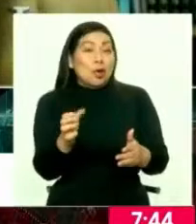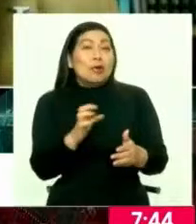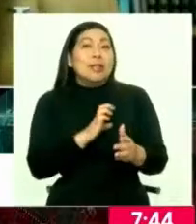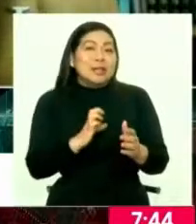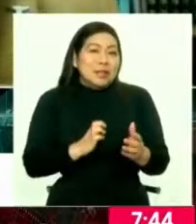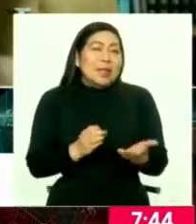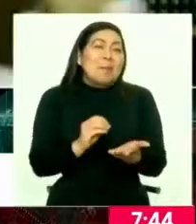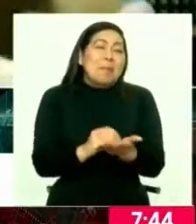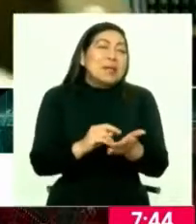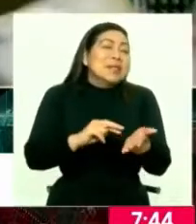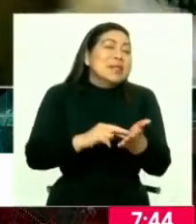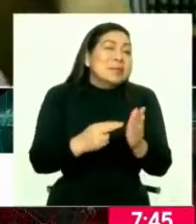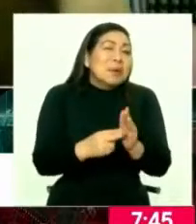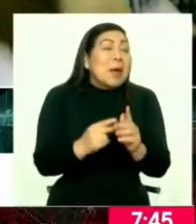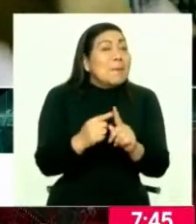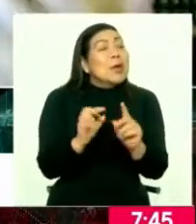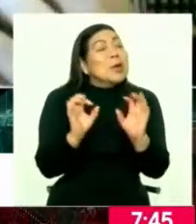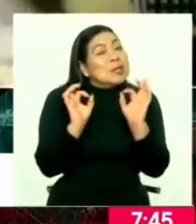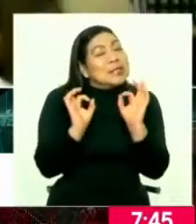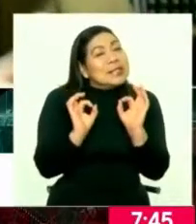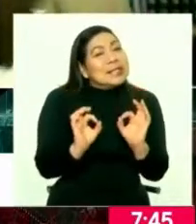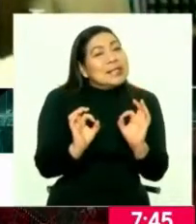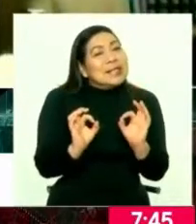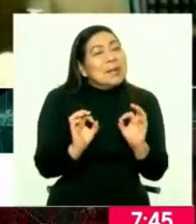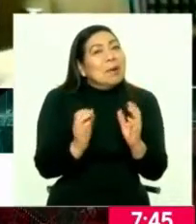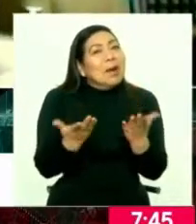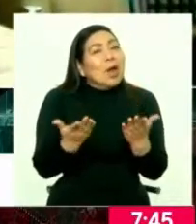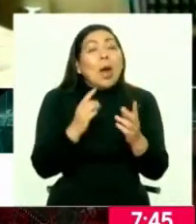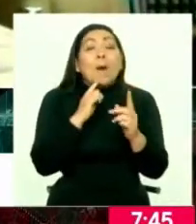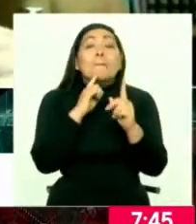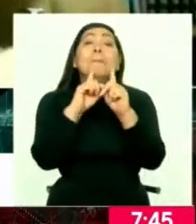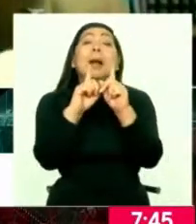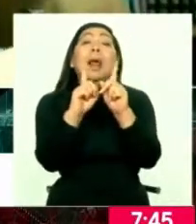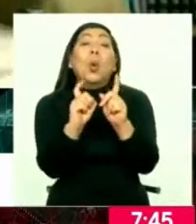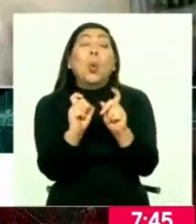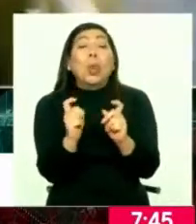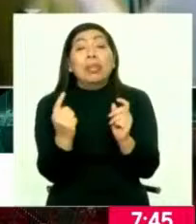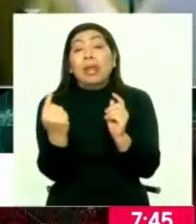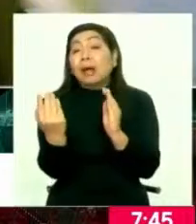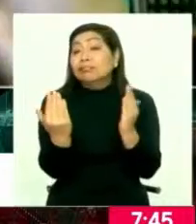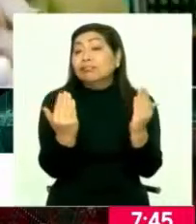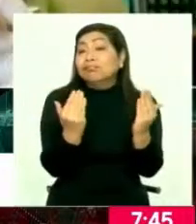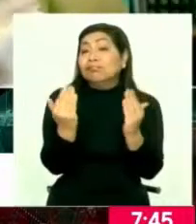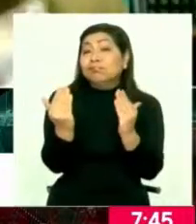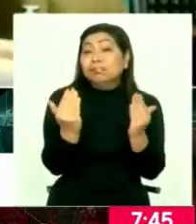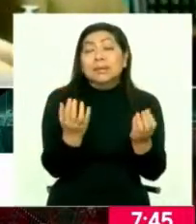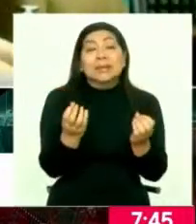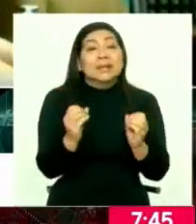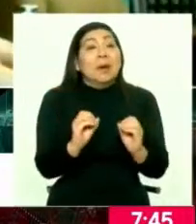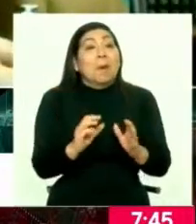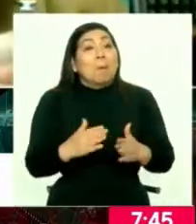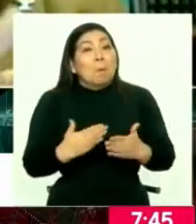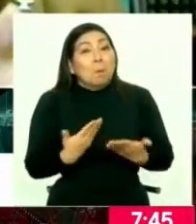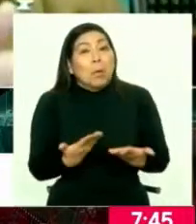es un rol más simbólico, pero siempre hay un nivel de consulta en busca del consenso para que